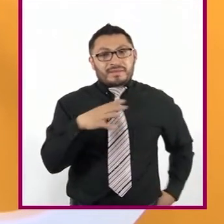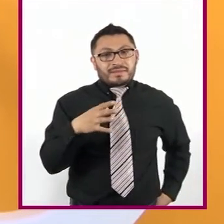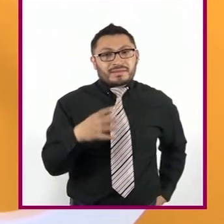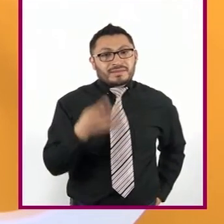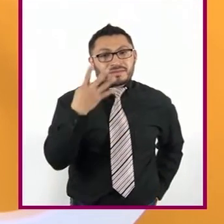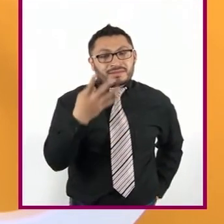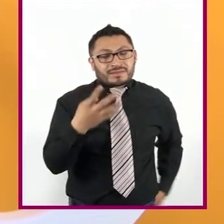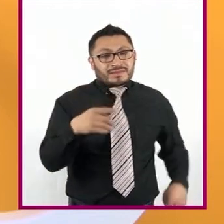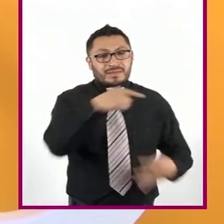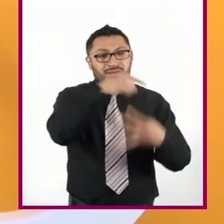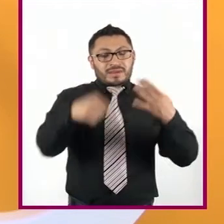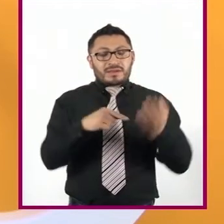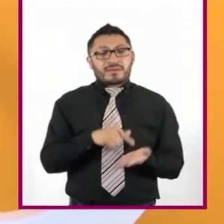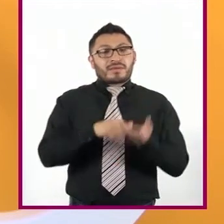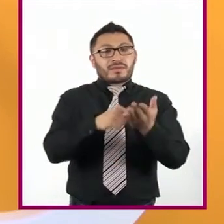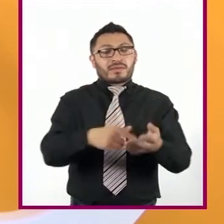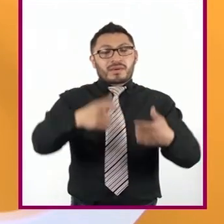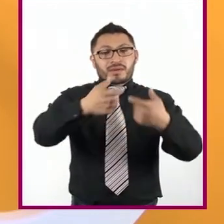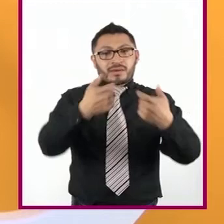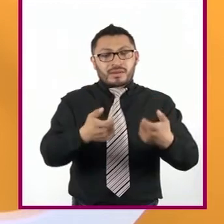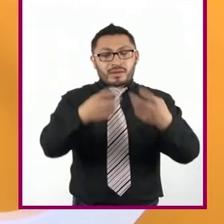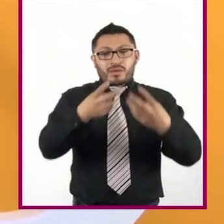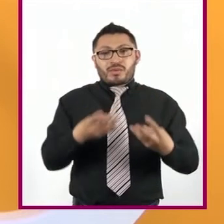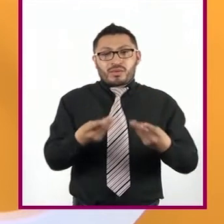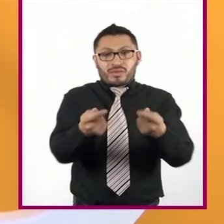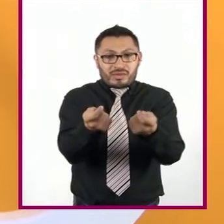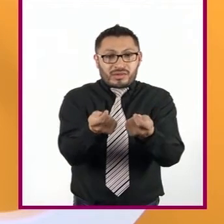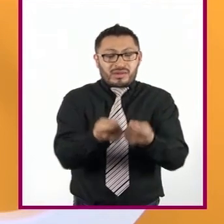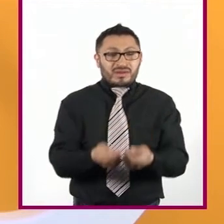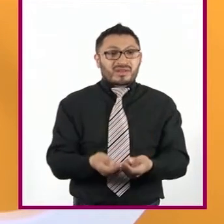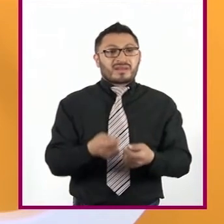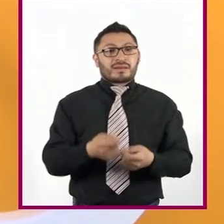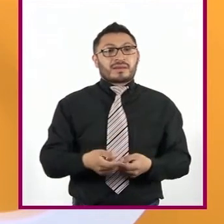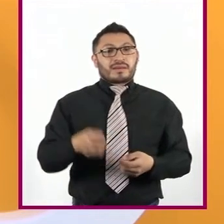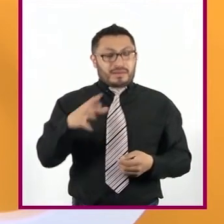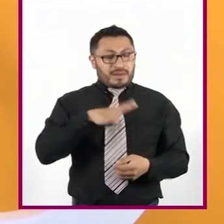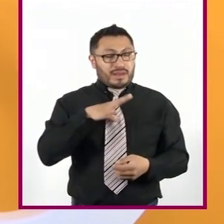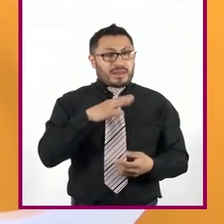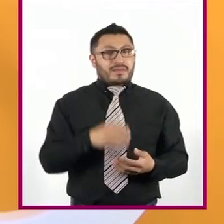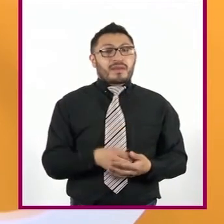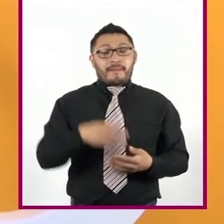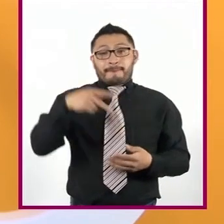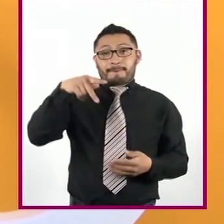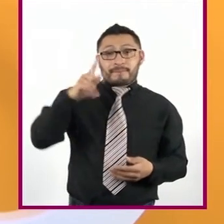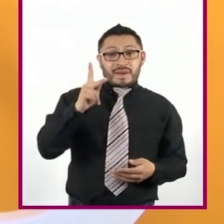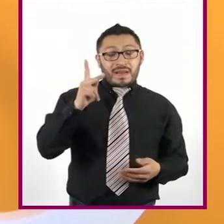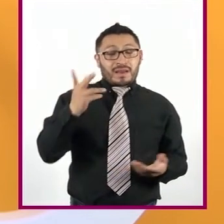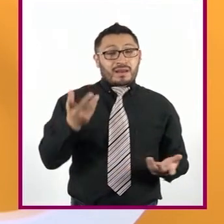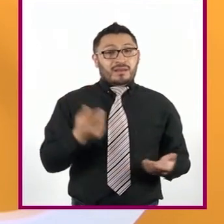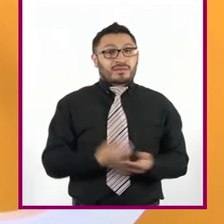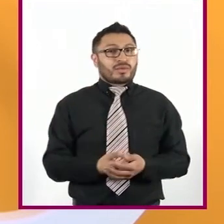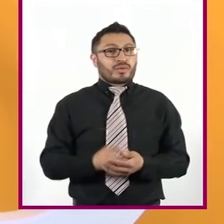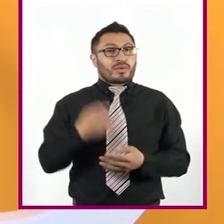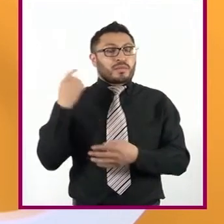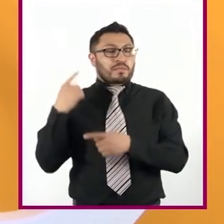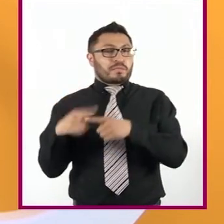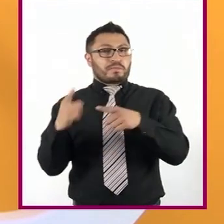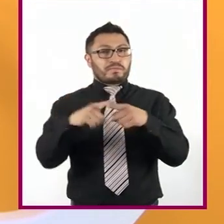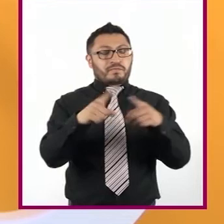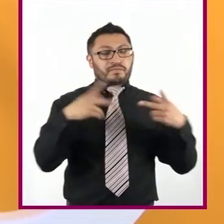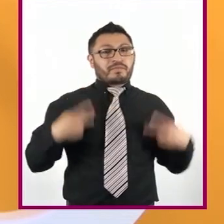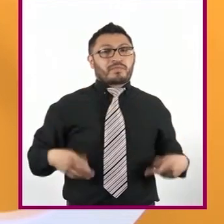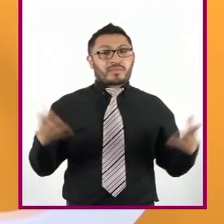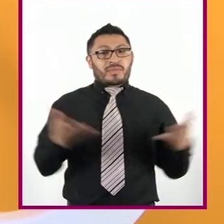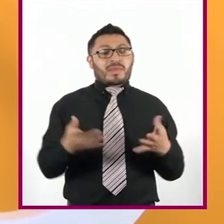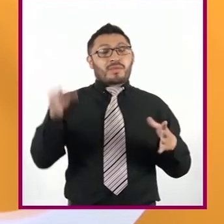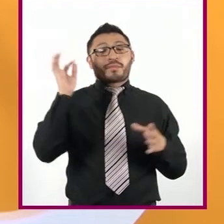4 propuestas para gastar el recurso económico con el que se contaba. Sin embargo, varias personas realizaron